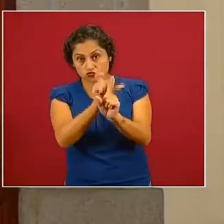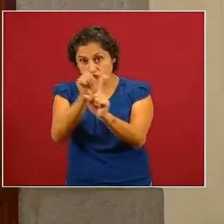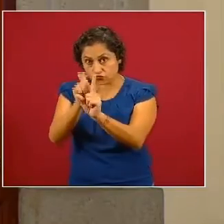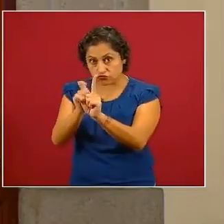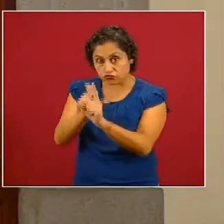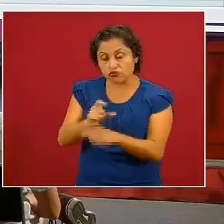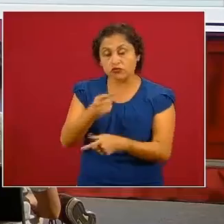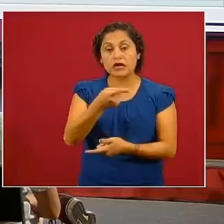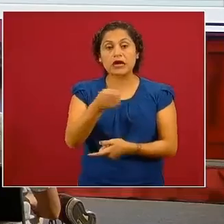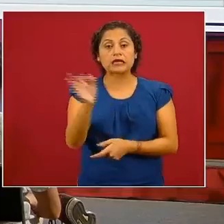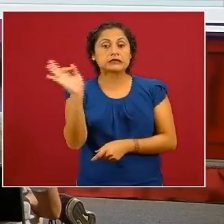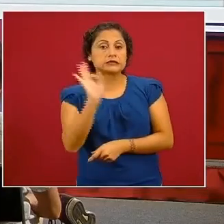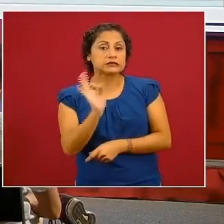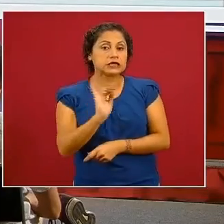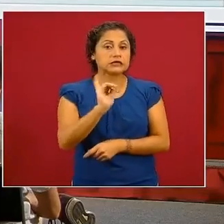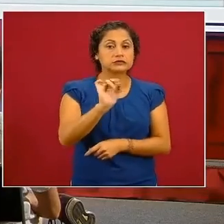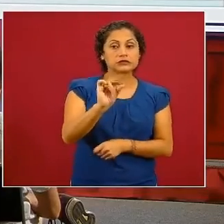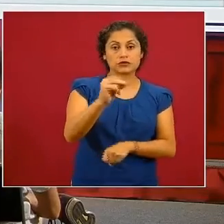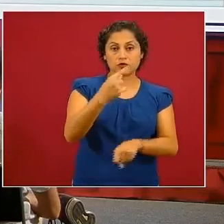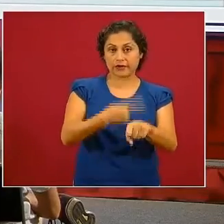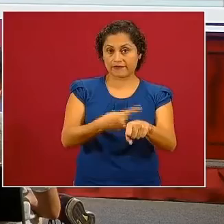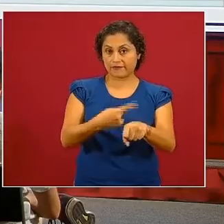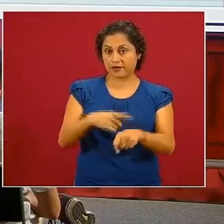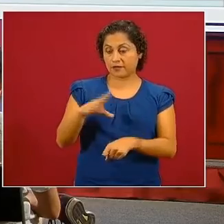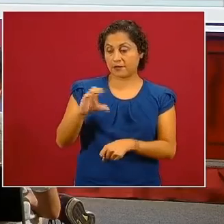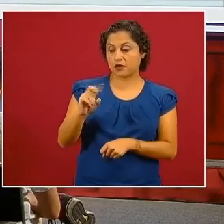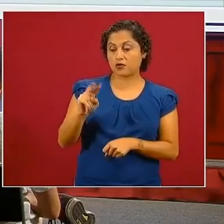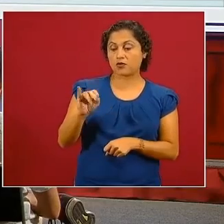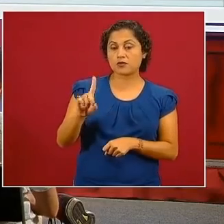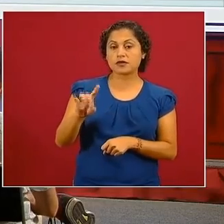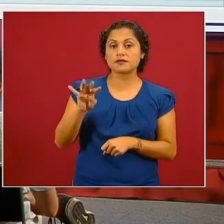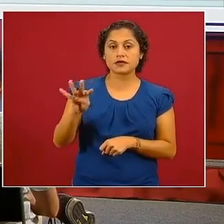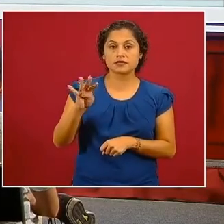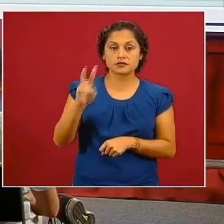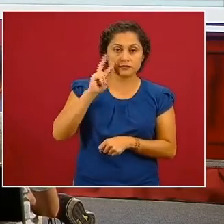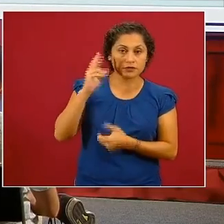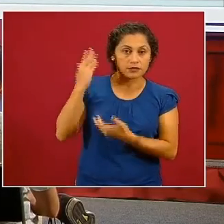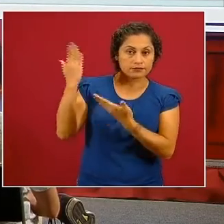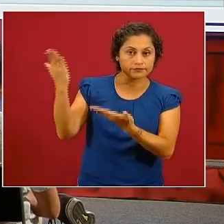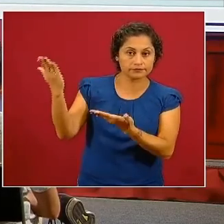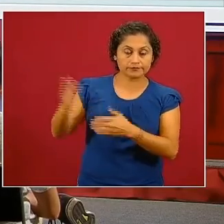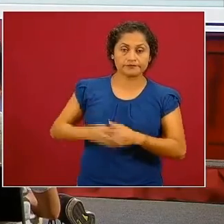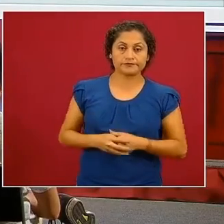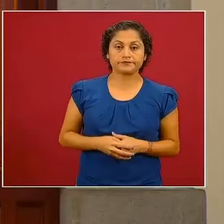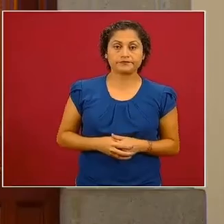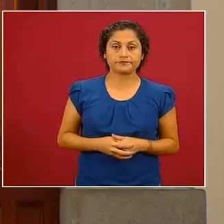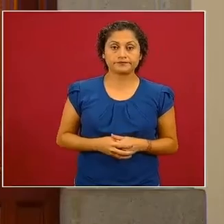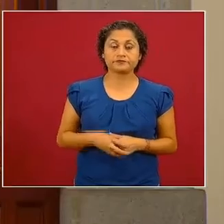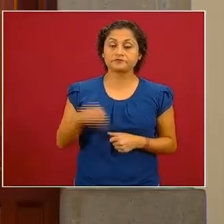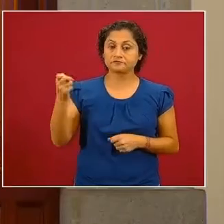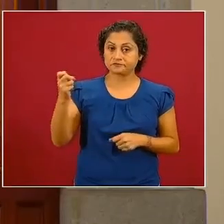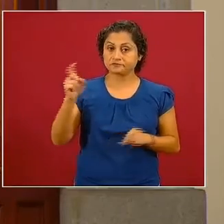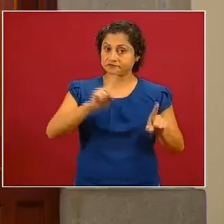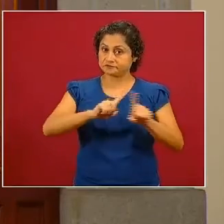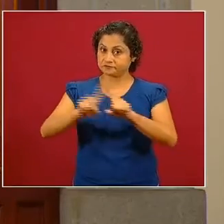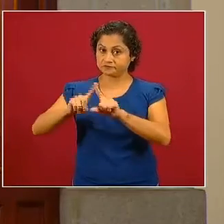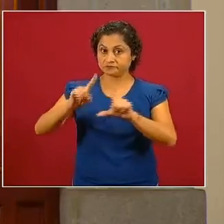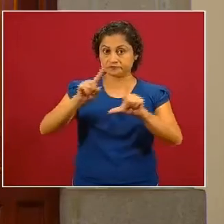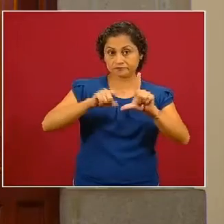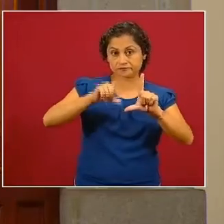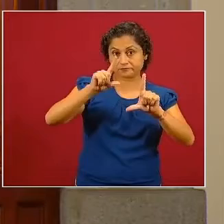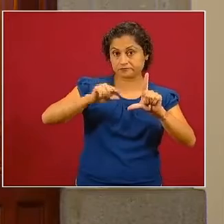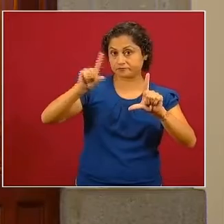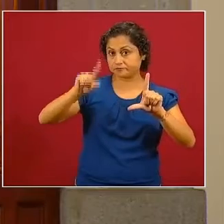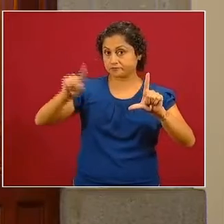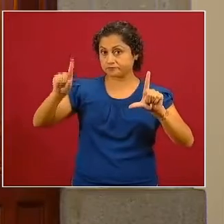sospechosos de COVID-19 y las vemos precisamente representadas en todas estas barras. Las barras